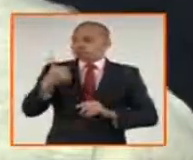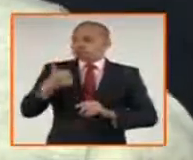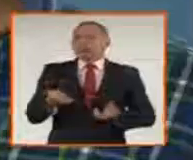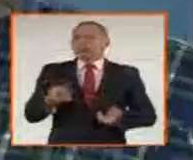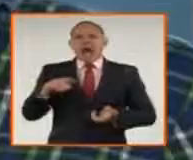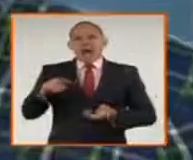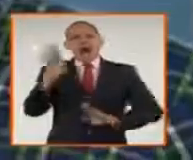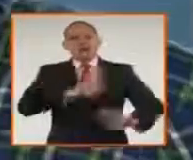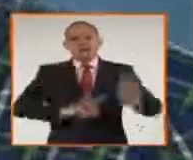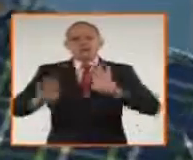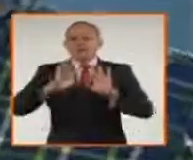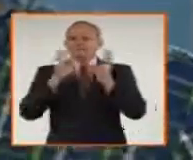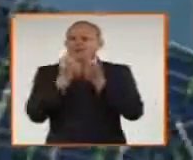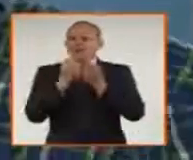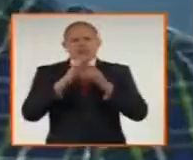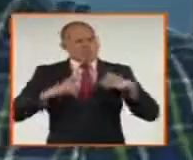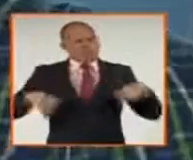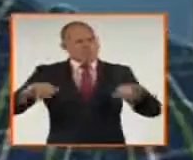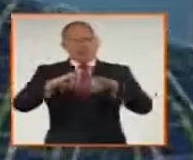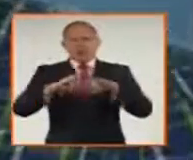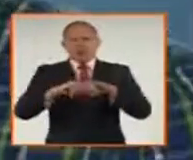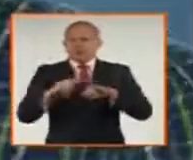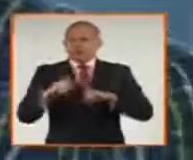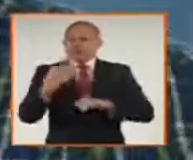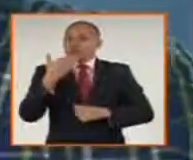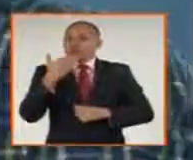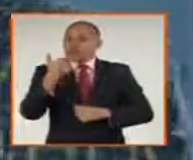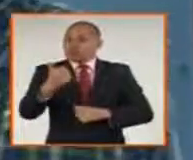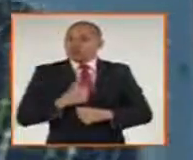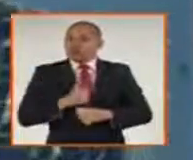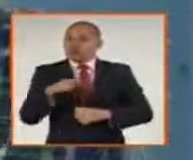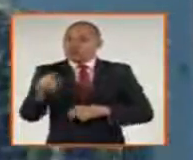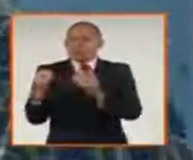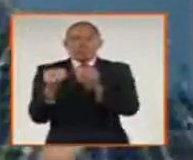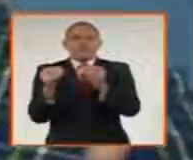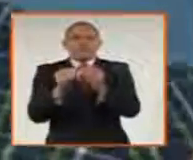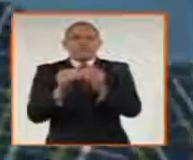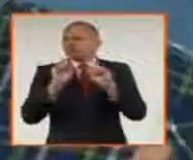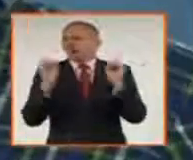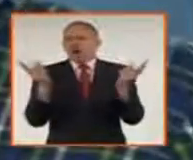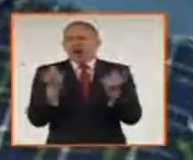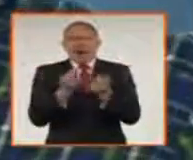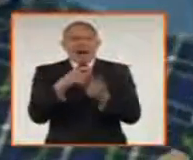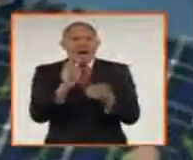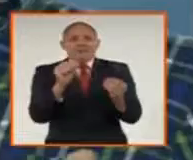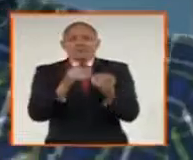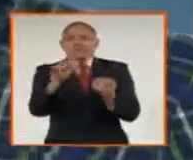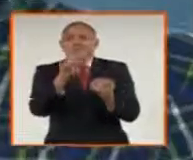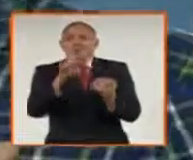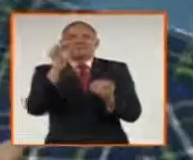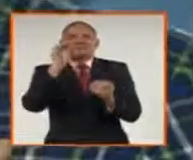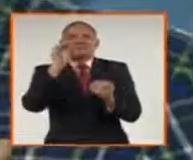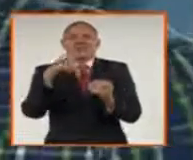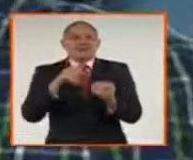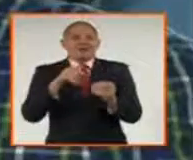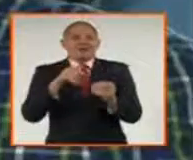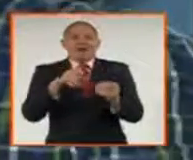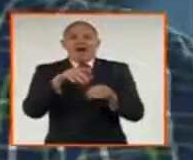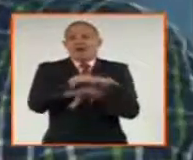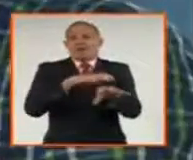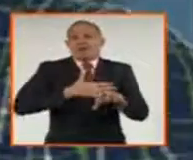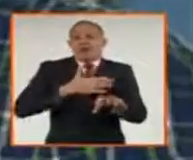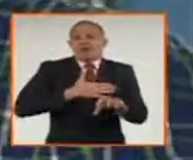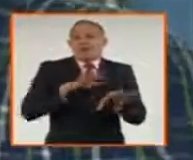la familia. Y es tan inclusivo que no deja fuera ni la protección de las mascotas. Nosotros lo veíamos. Y yo creo que va a